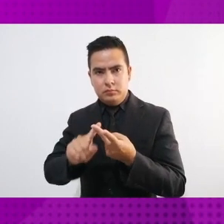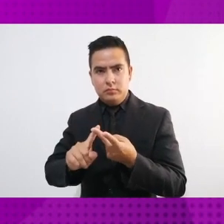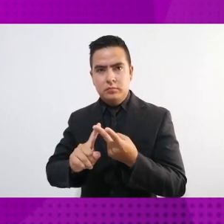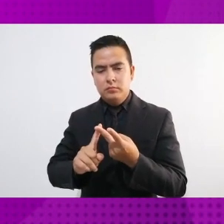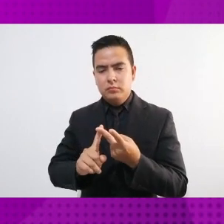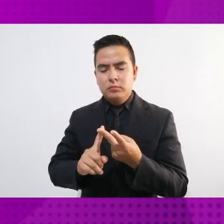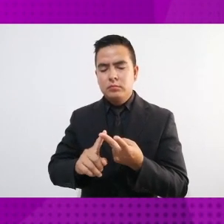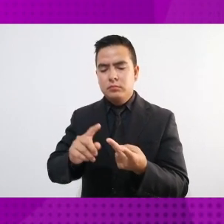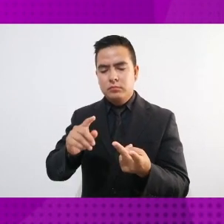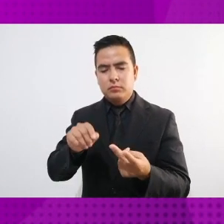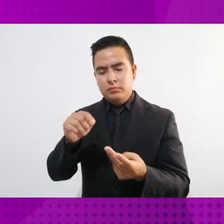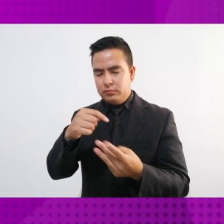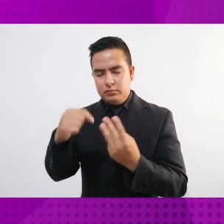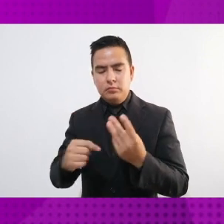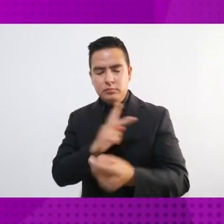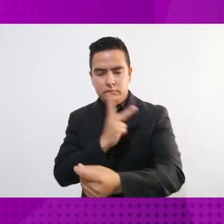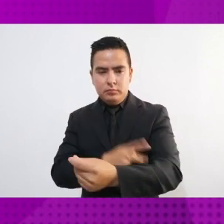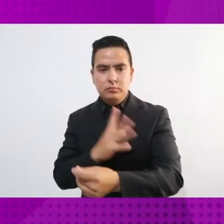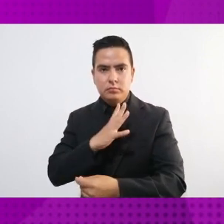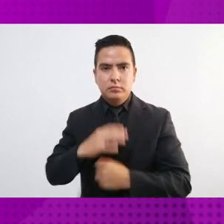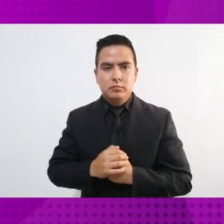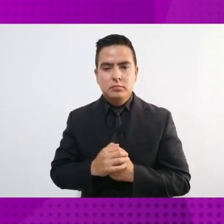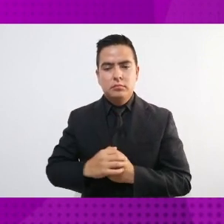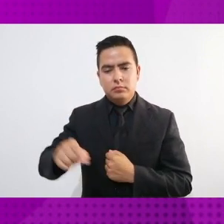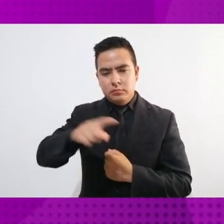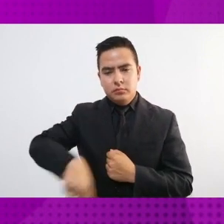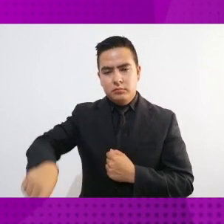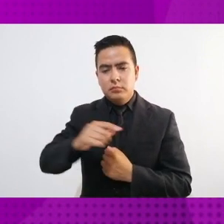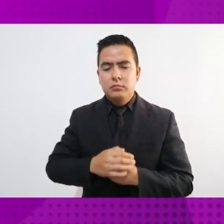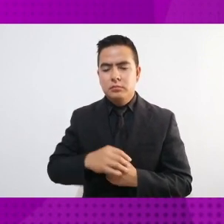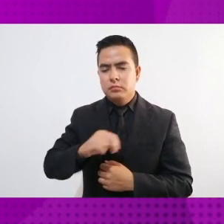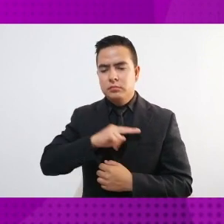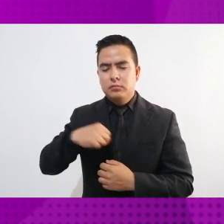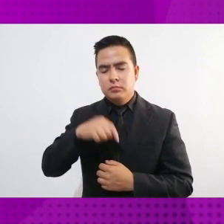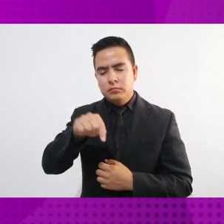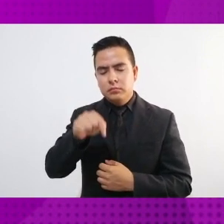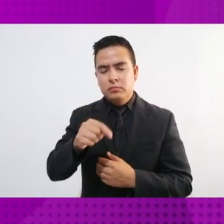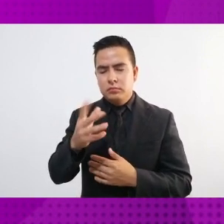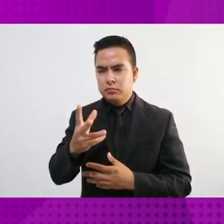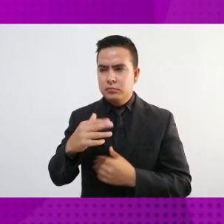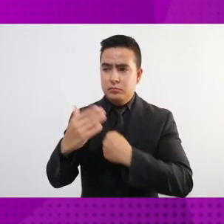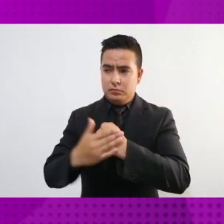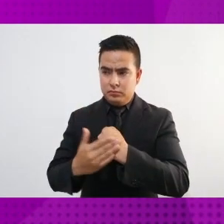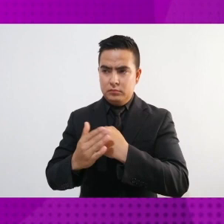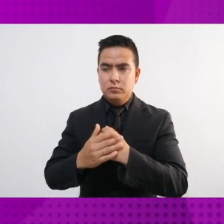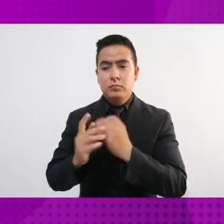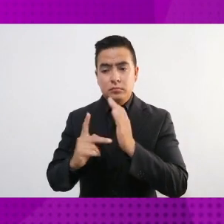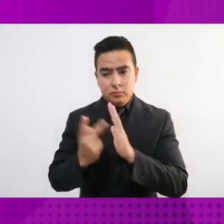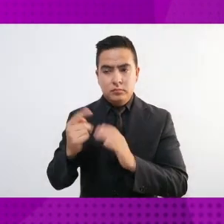entrar en el poder legislativo, que por cierto, pues estamos en vías de renovar aquí en el estado de Coahuila, ¿le